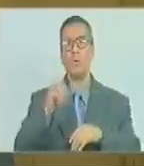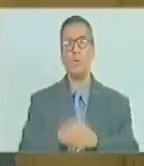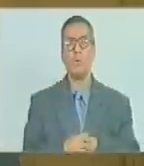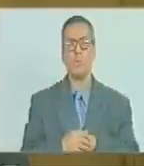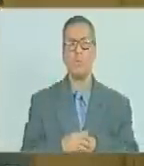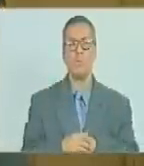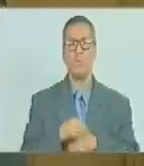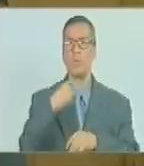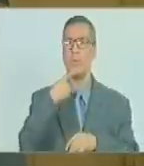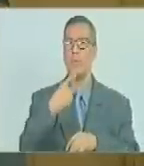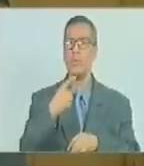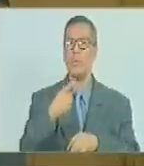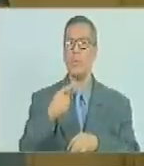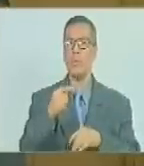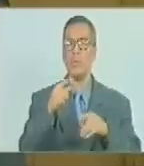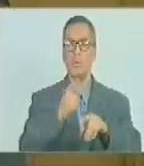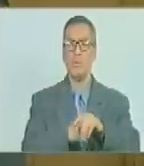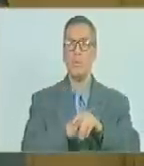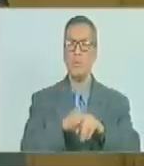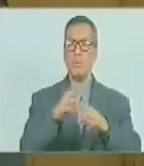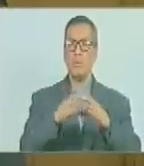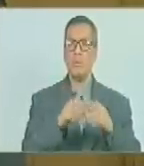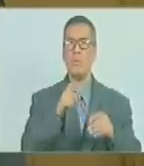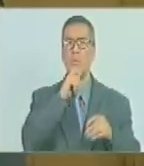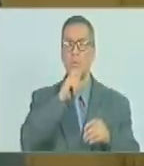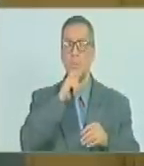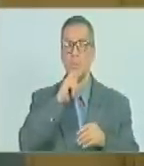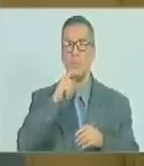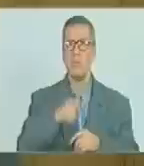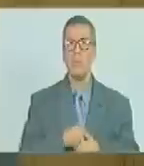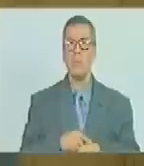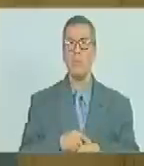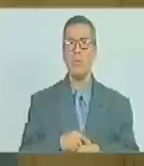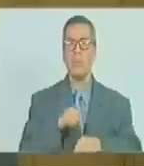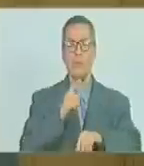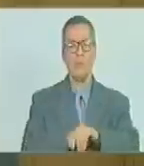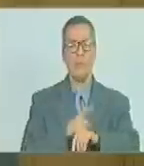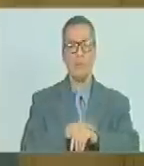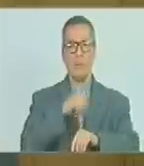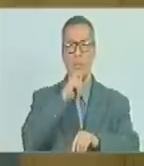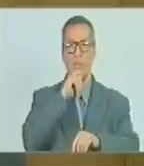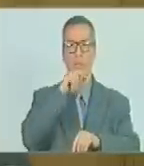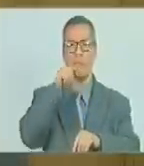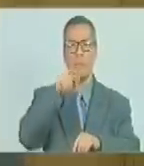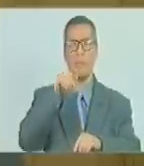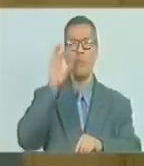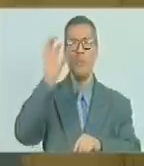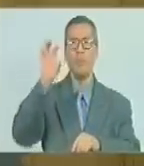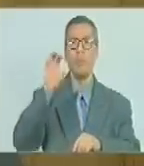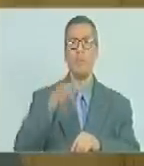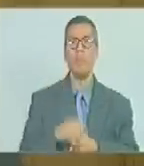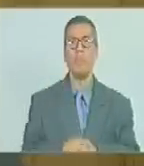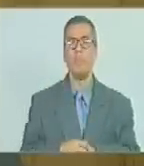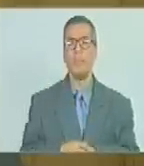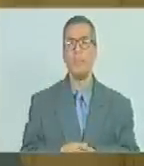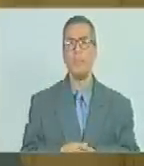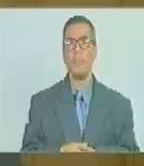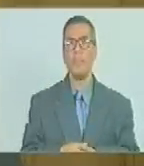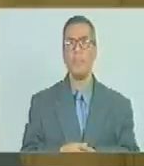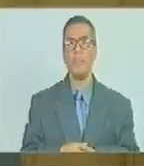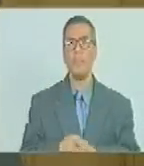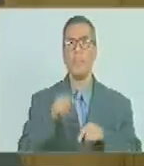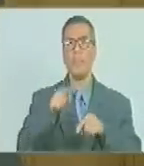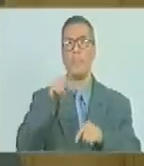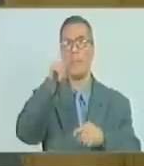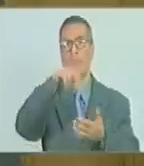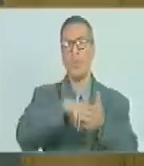1990. Ya le decía, eran épocas tumultuosas, difíciles para ese país. Y a partir